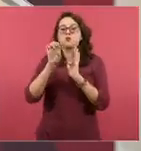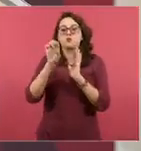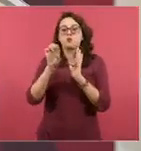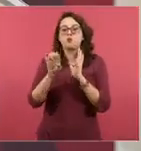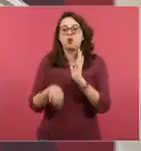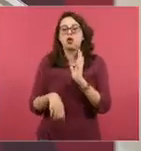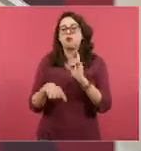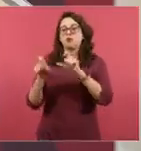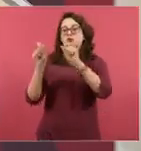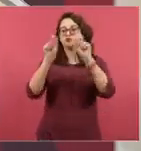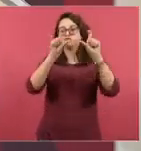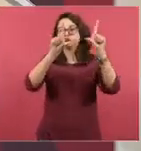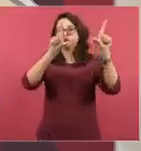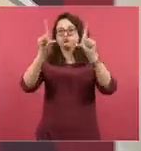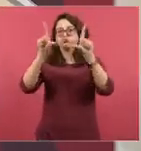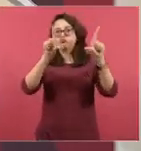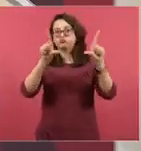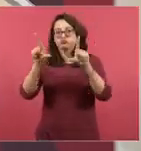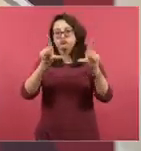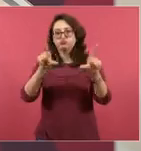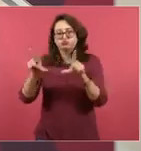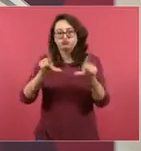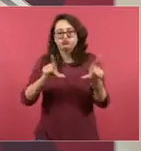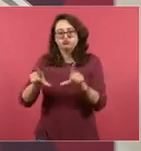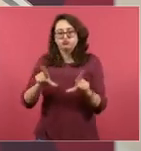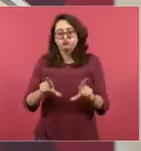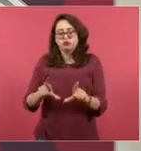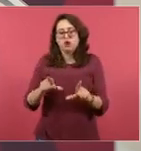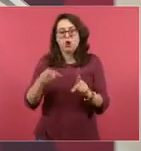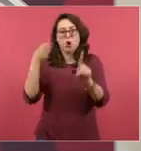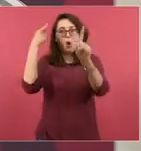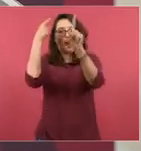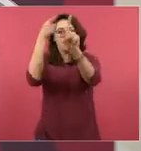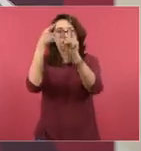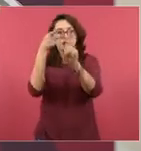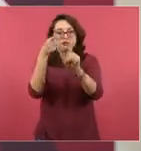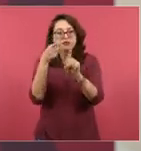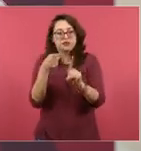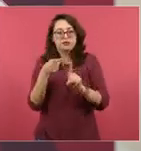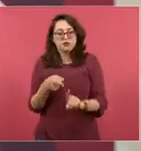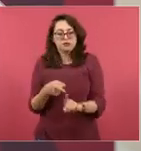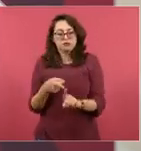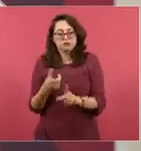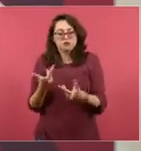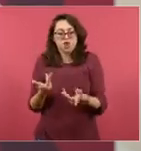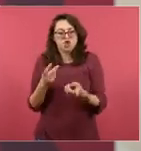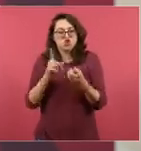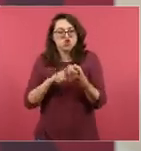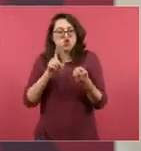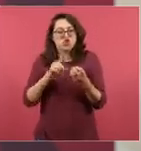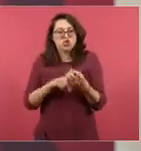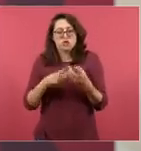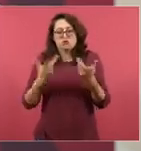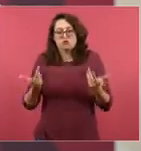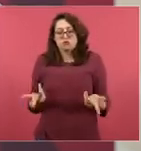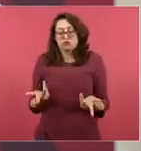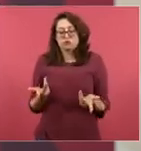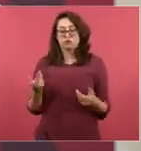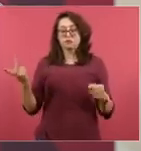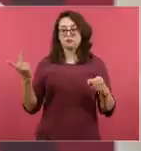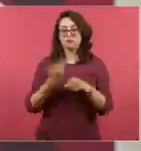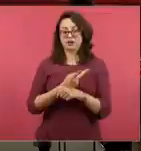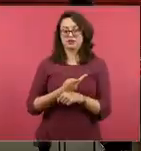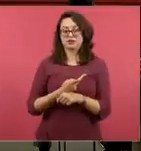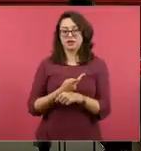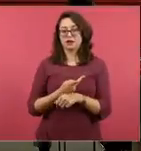qué es lo que necesitamos conseguir del alumno, y eso que él decía lo sacó de aquí justamente, nada más que solo las 2